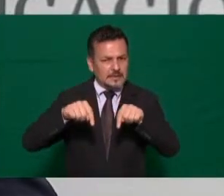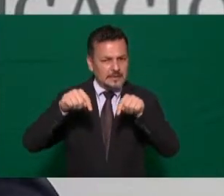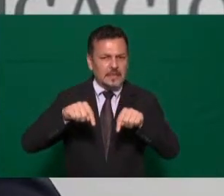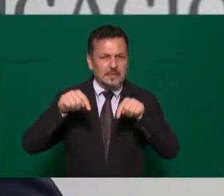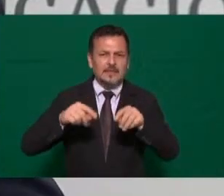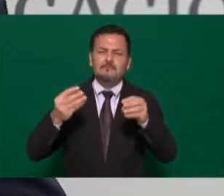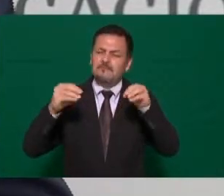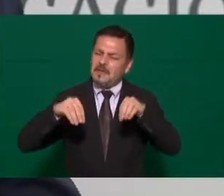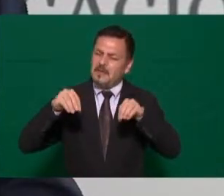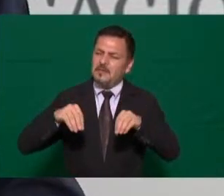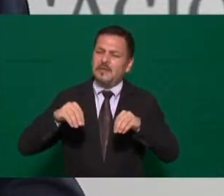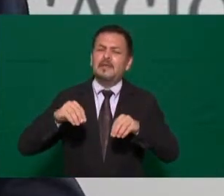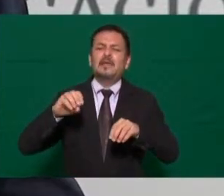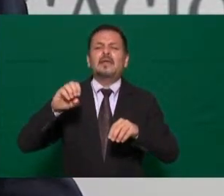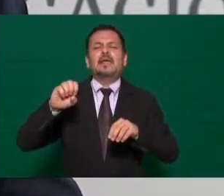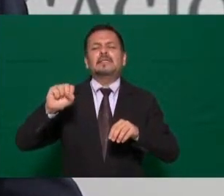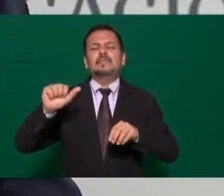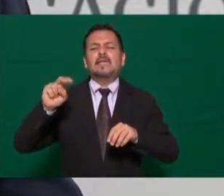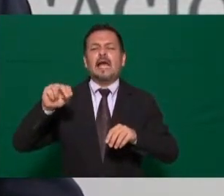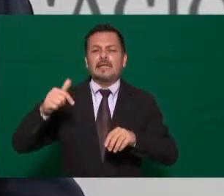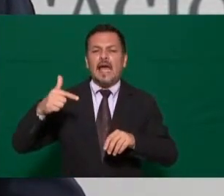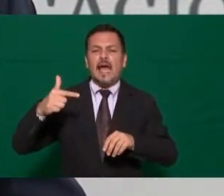en San Agustín Tlaxiaca.